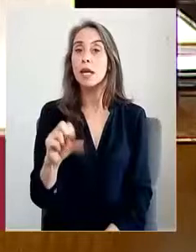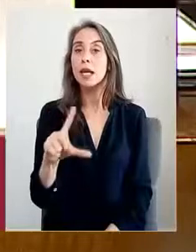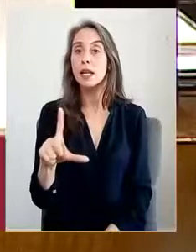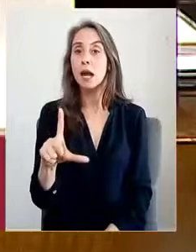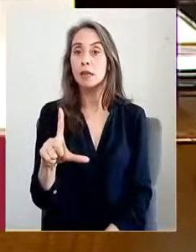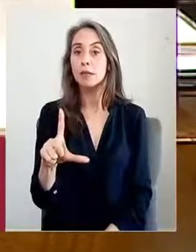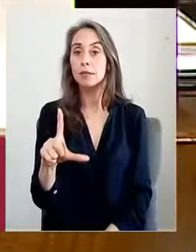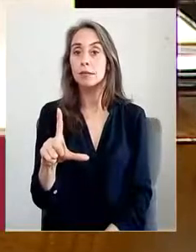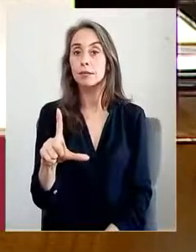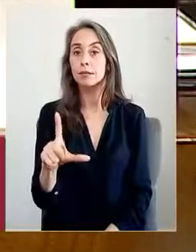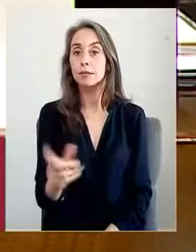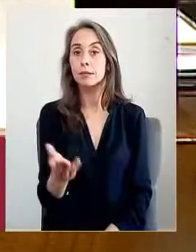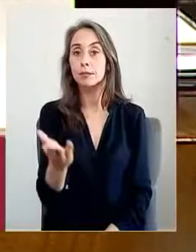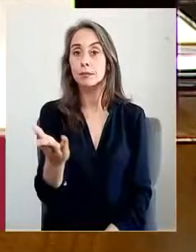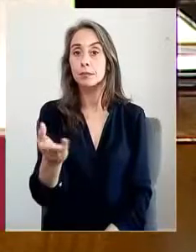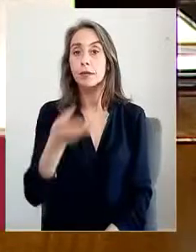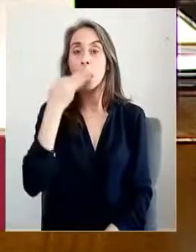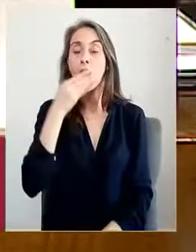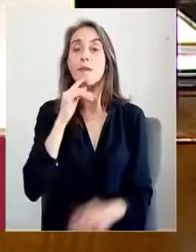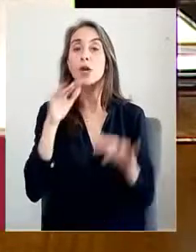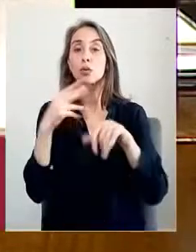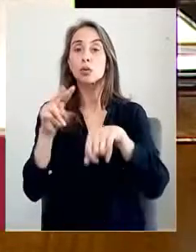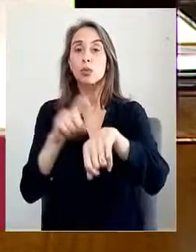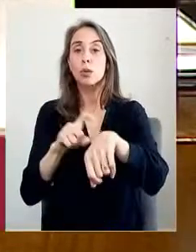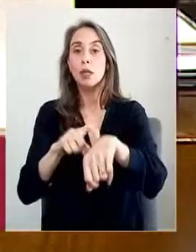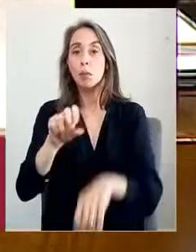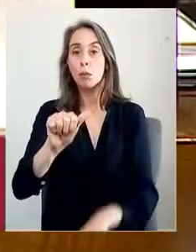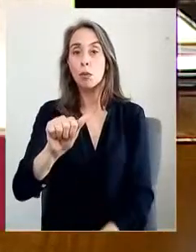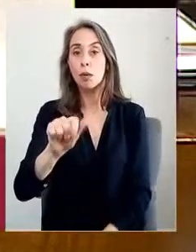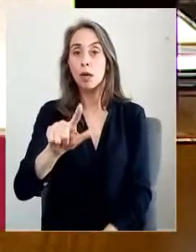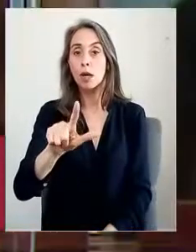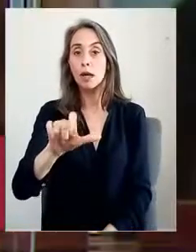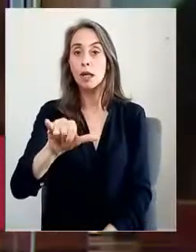Puede hacer uso de su tiempo, Alejandro.